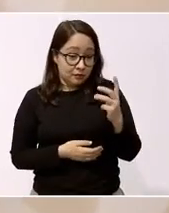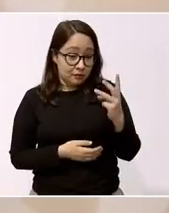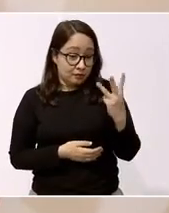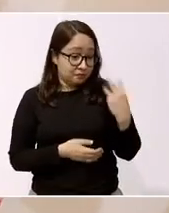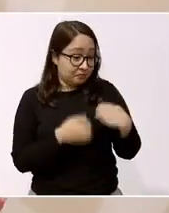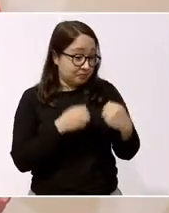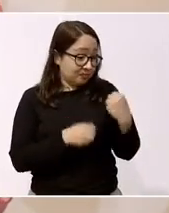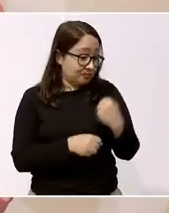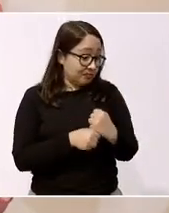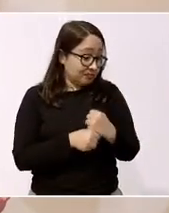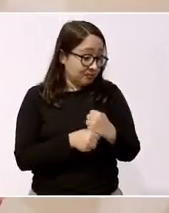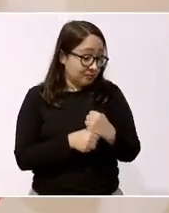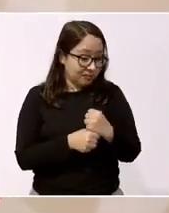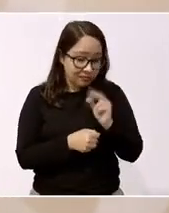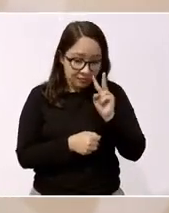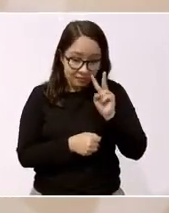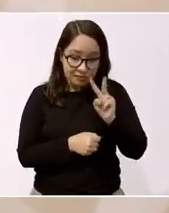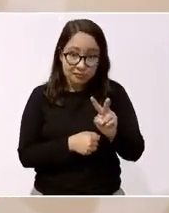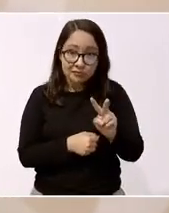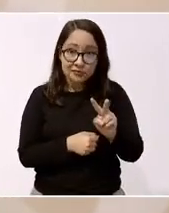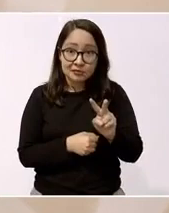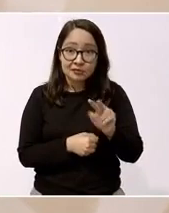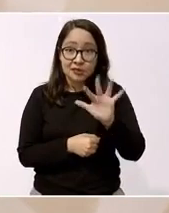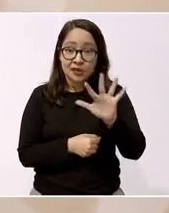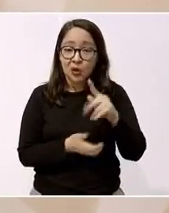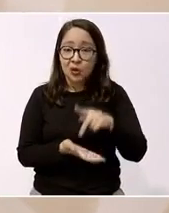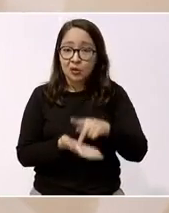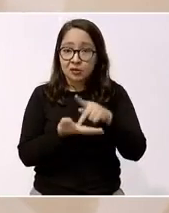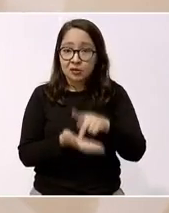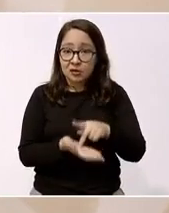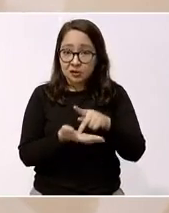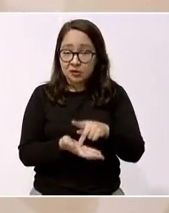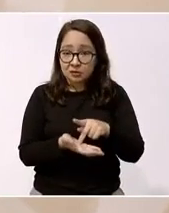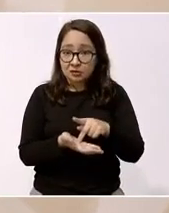alcanzaba para comprar 5 kilos.